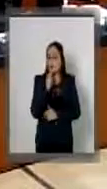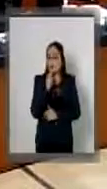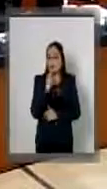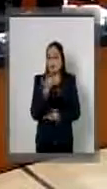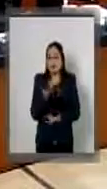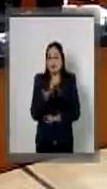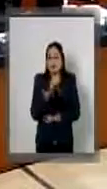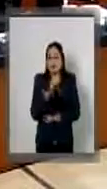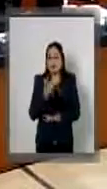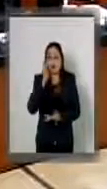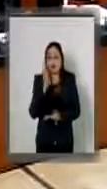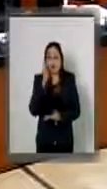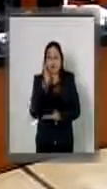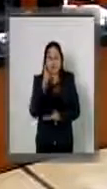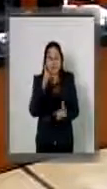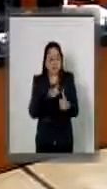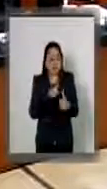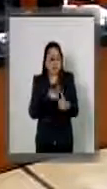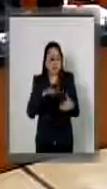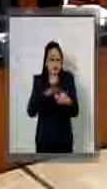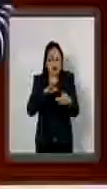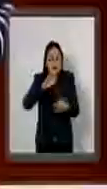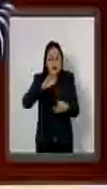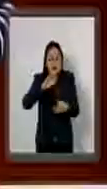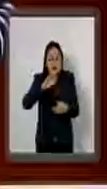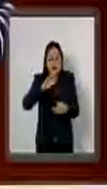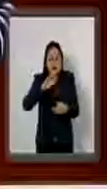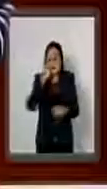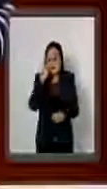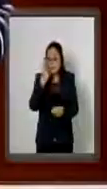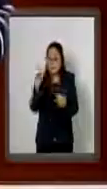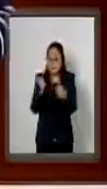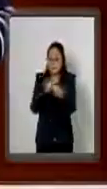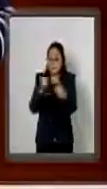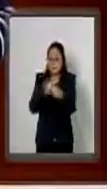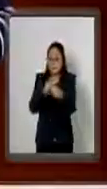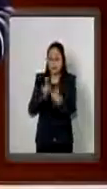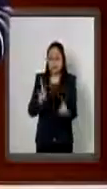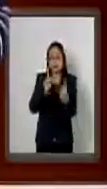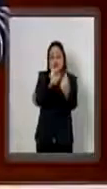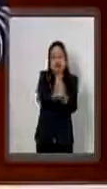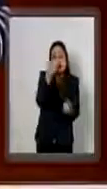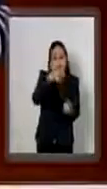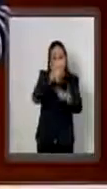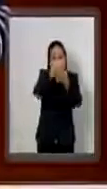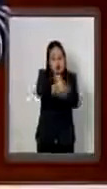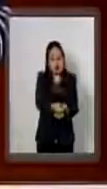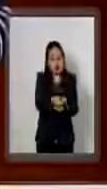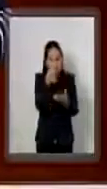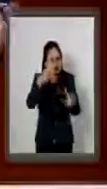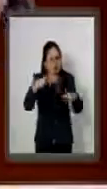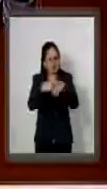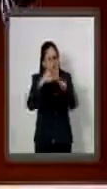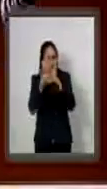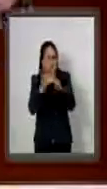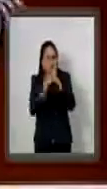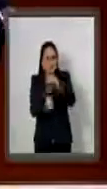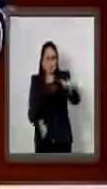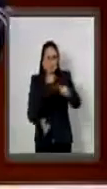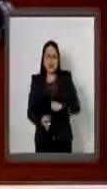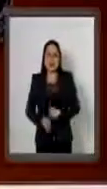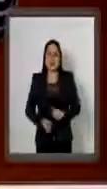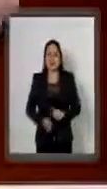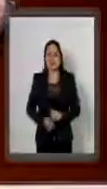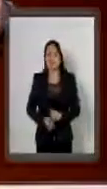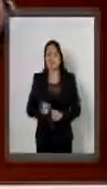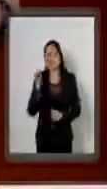incluso de primer respondiente, es inconstitucional e invierte